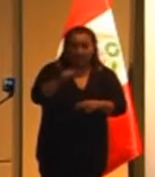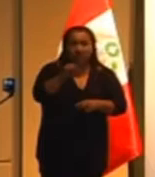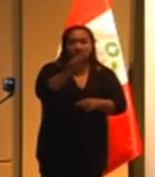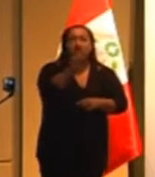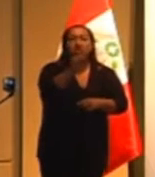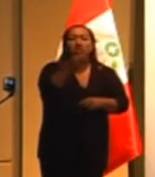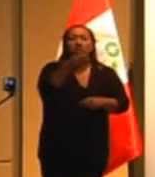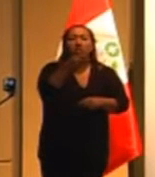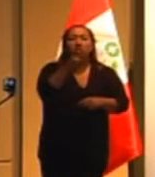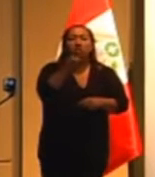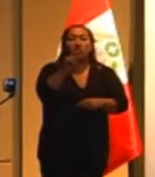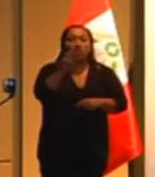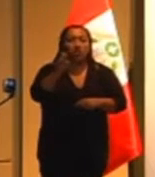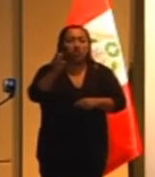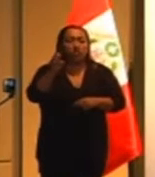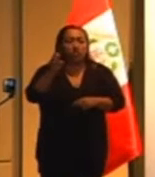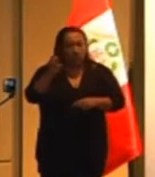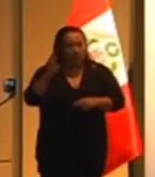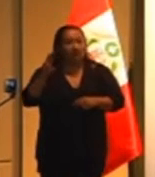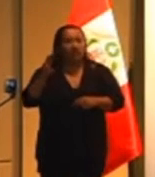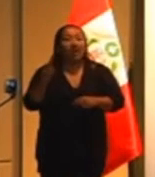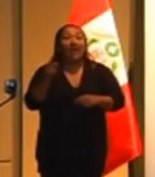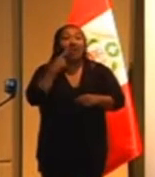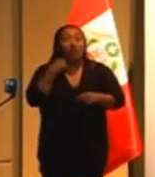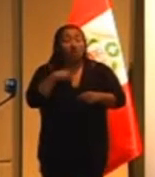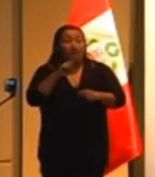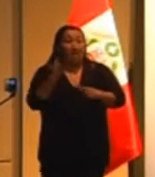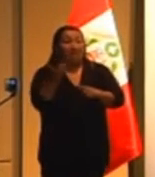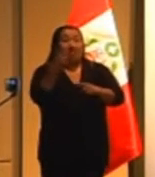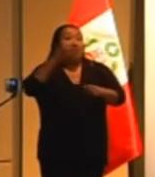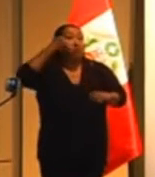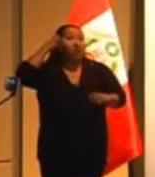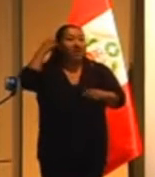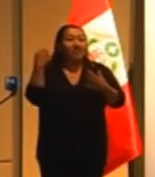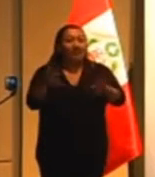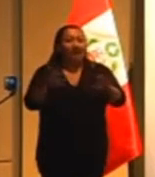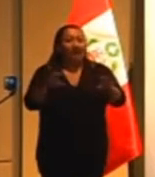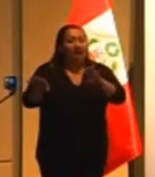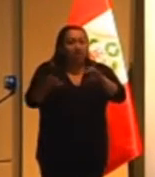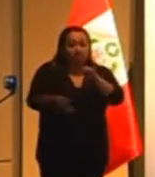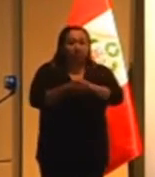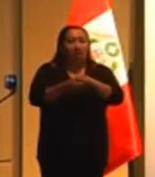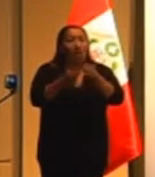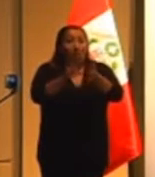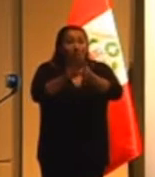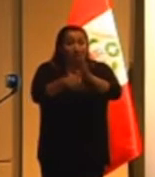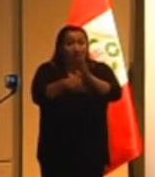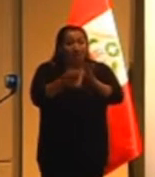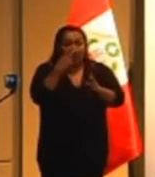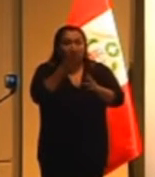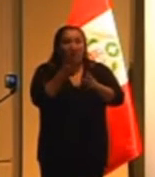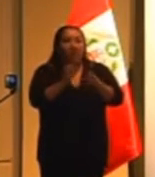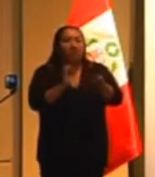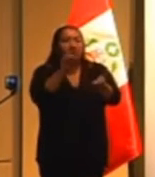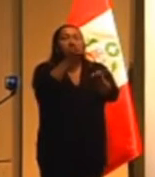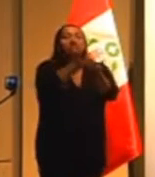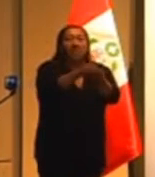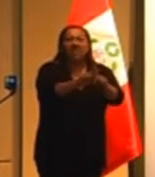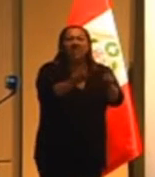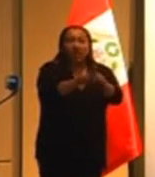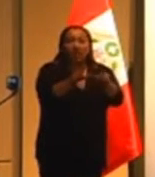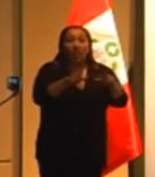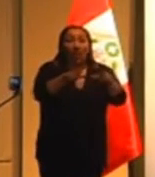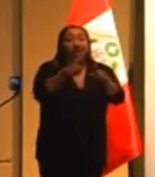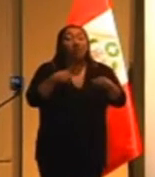somos la primera municipalidad que hemos celebrado esto. Somos un ejemplo lo van a llevar a la región Ica también,